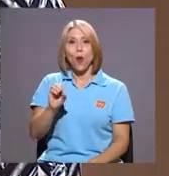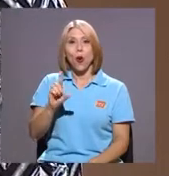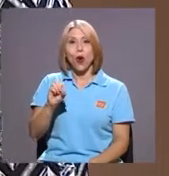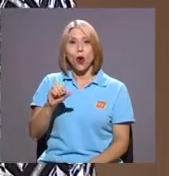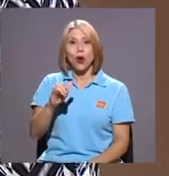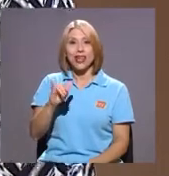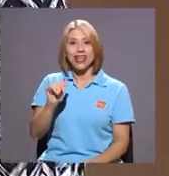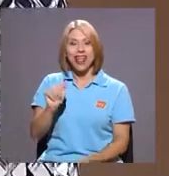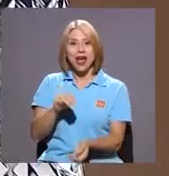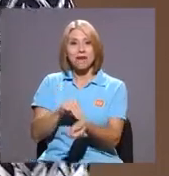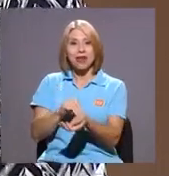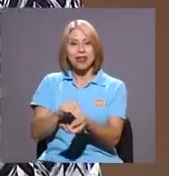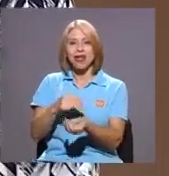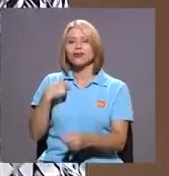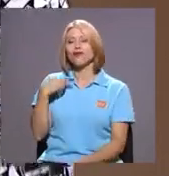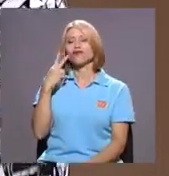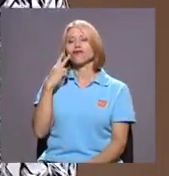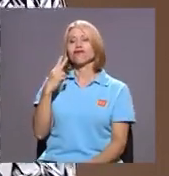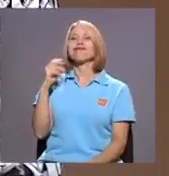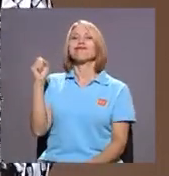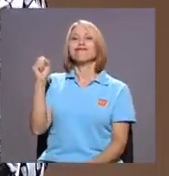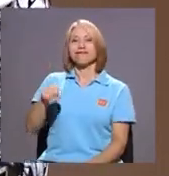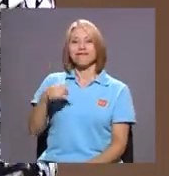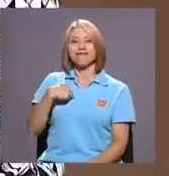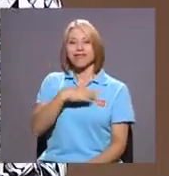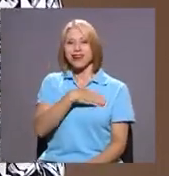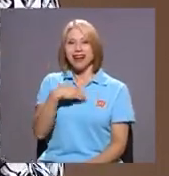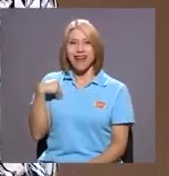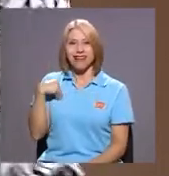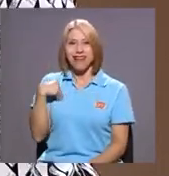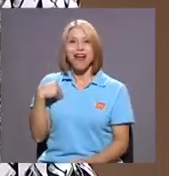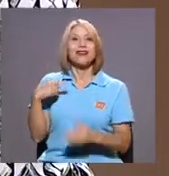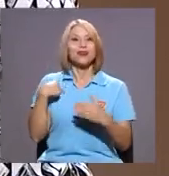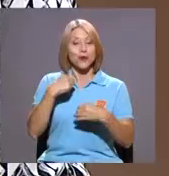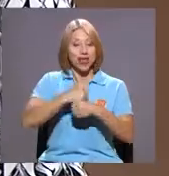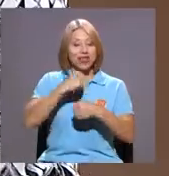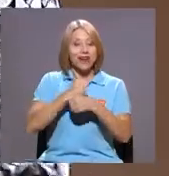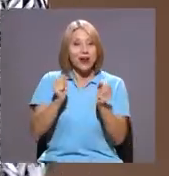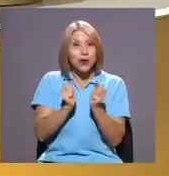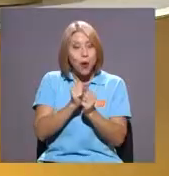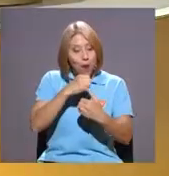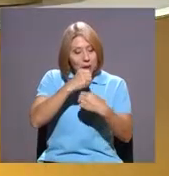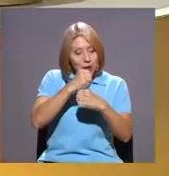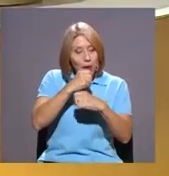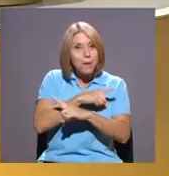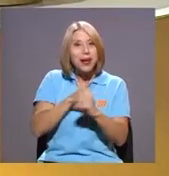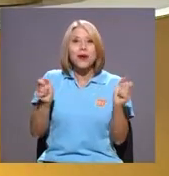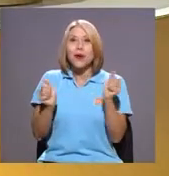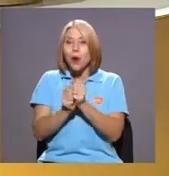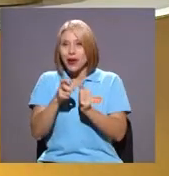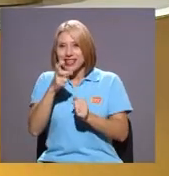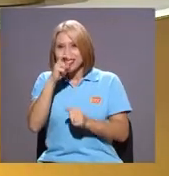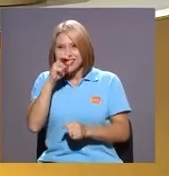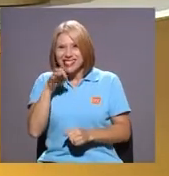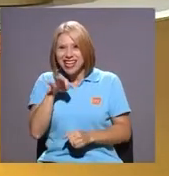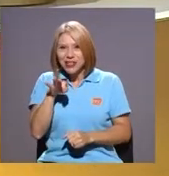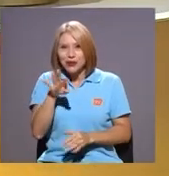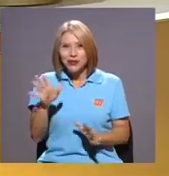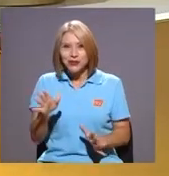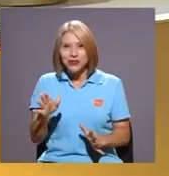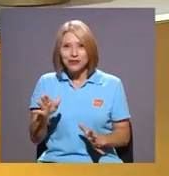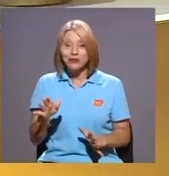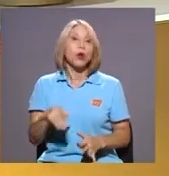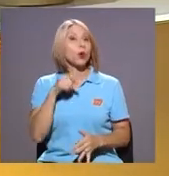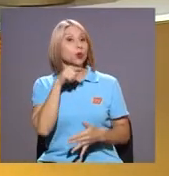encanta. Voy a poder trabajar dentro de microbiología, pero con insectos. Uh-huh. Estuvo en